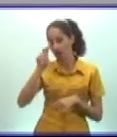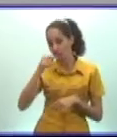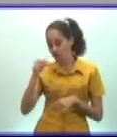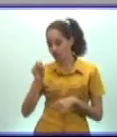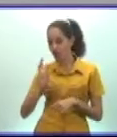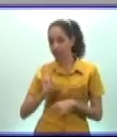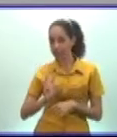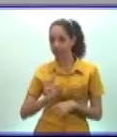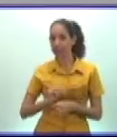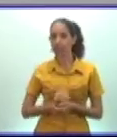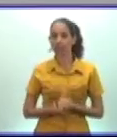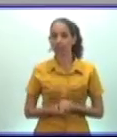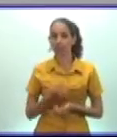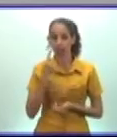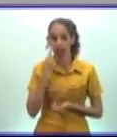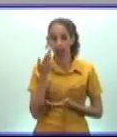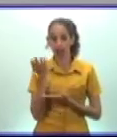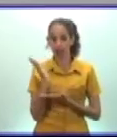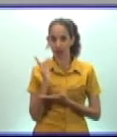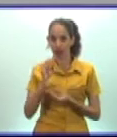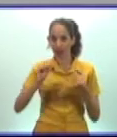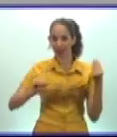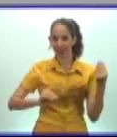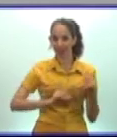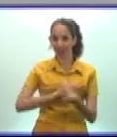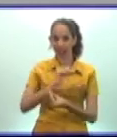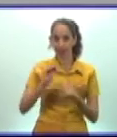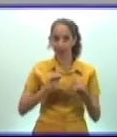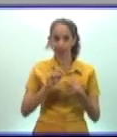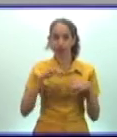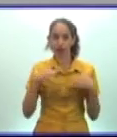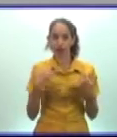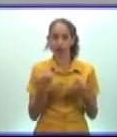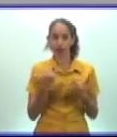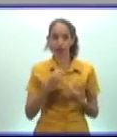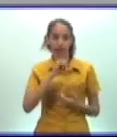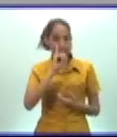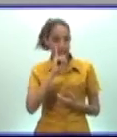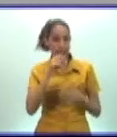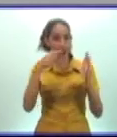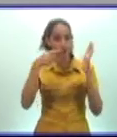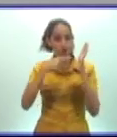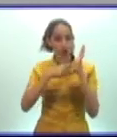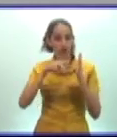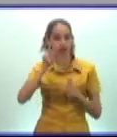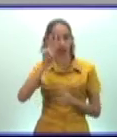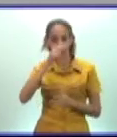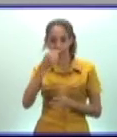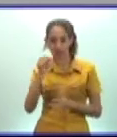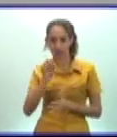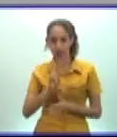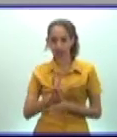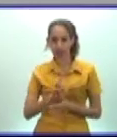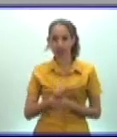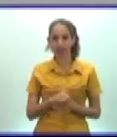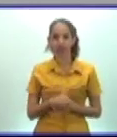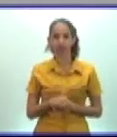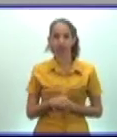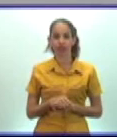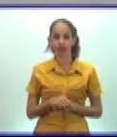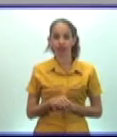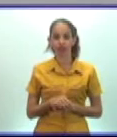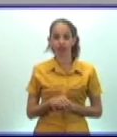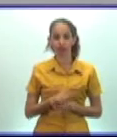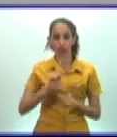Sustituimos y nos queda 6 por 2/3 más g en raíz de